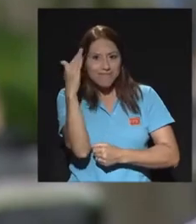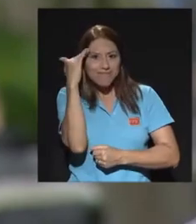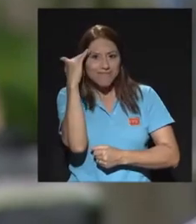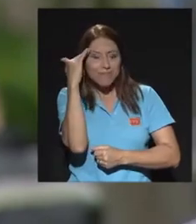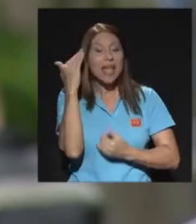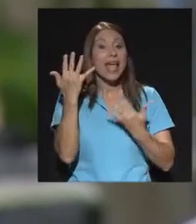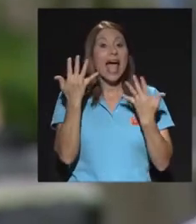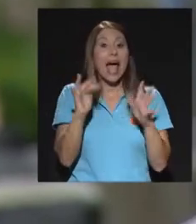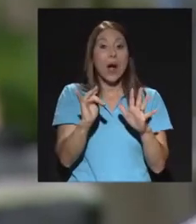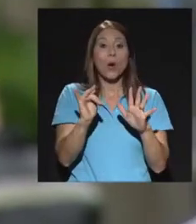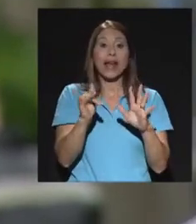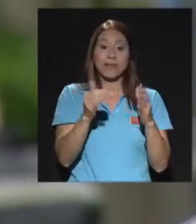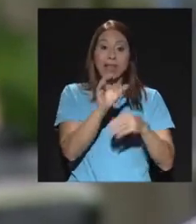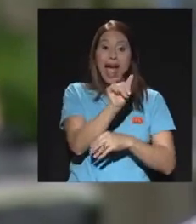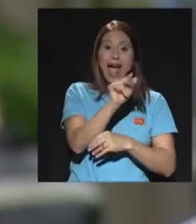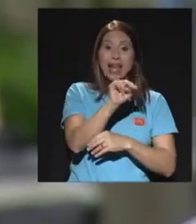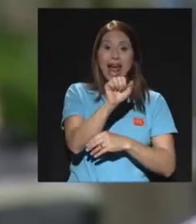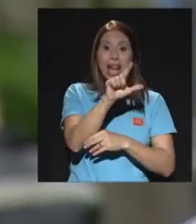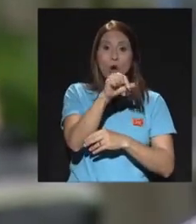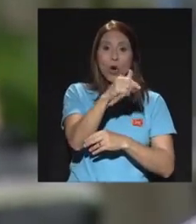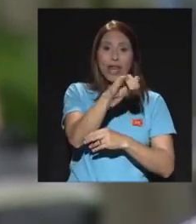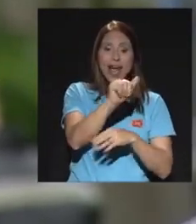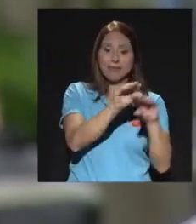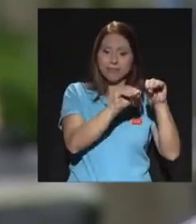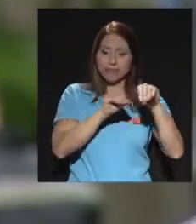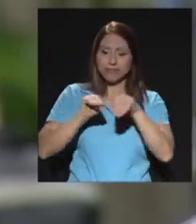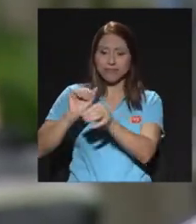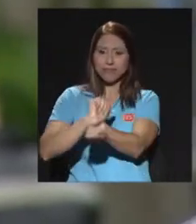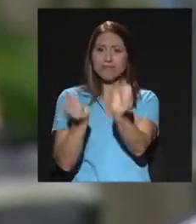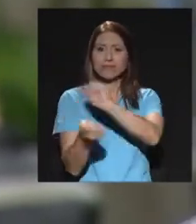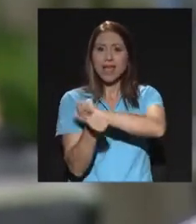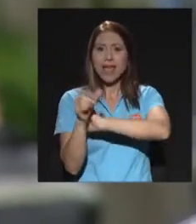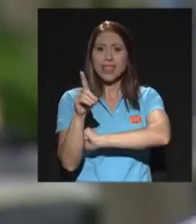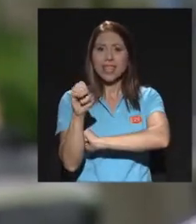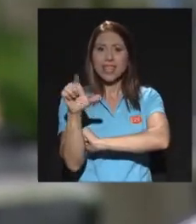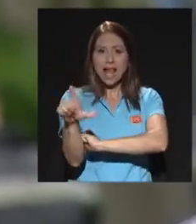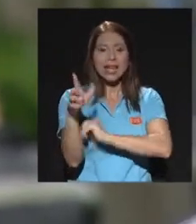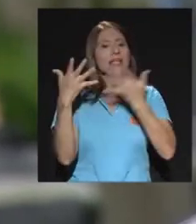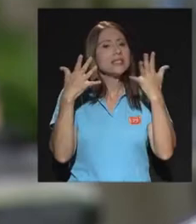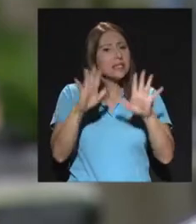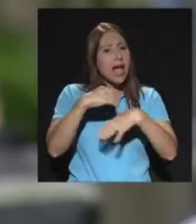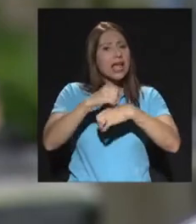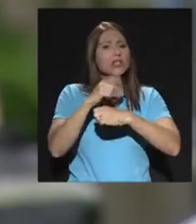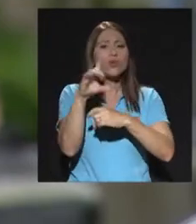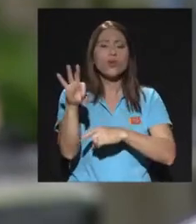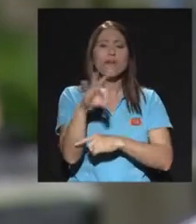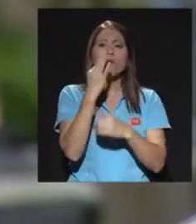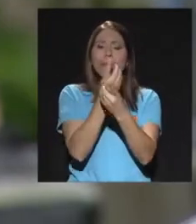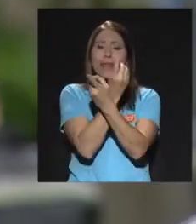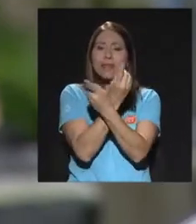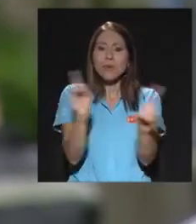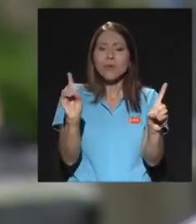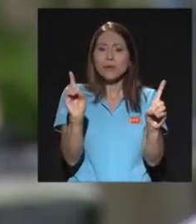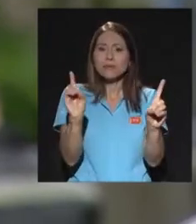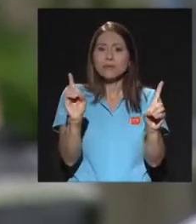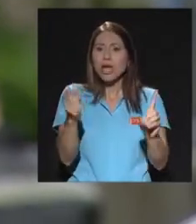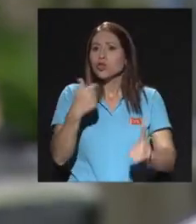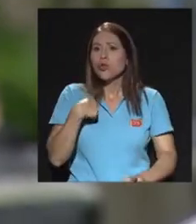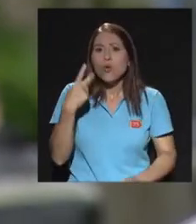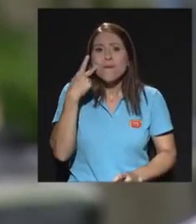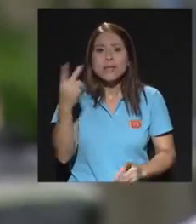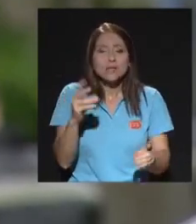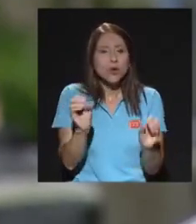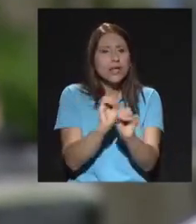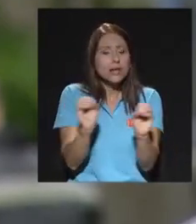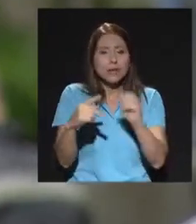el traslado de la televisión analógica a la televisión digital fue hecho de una forma democrática que yo no he visto en ningún país